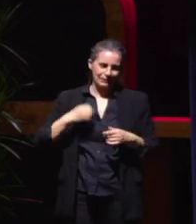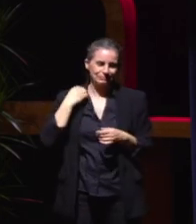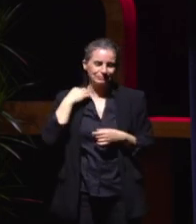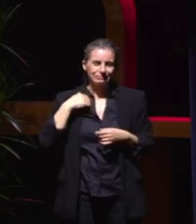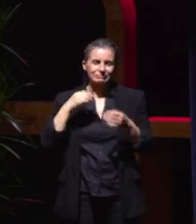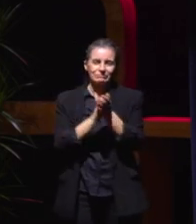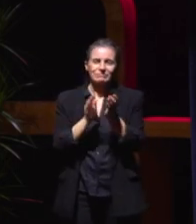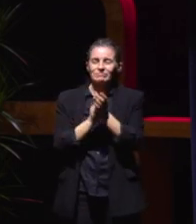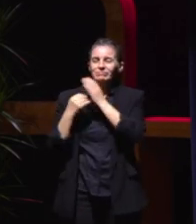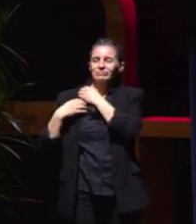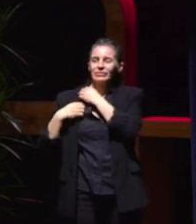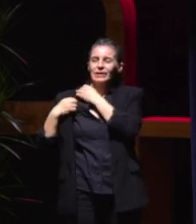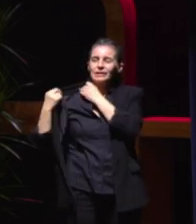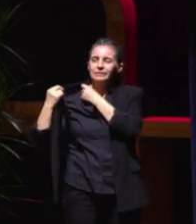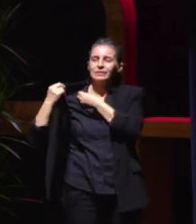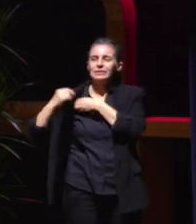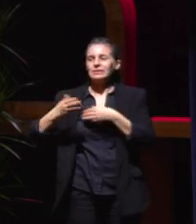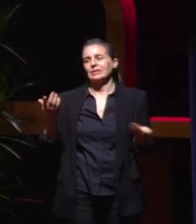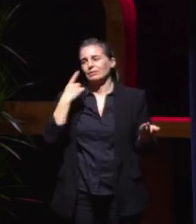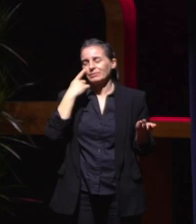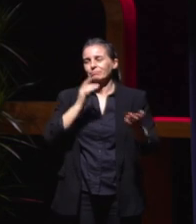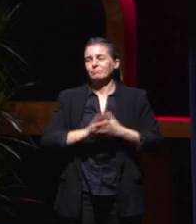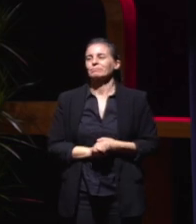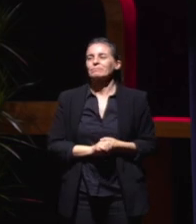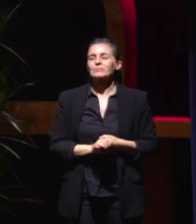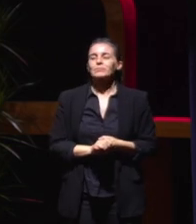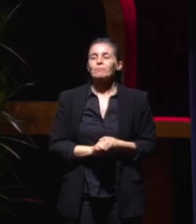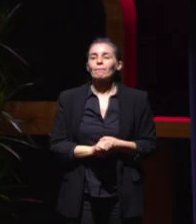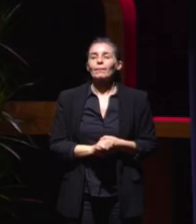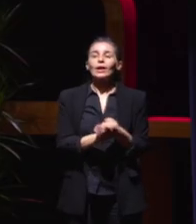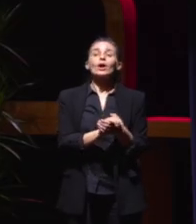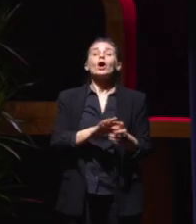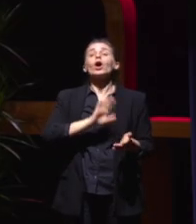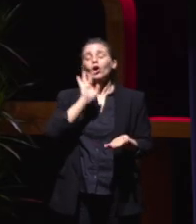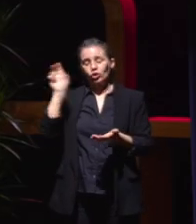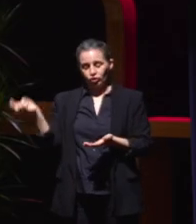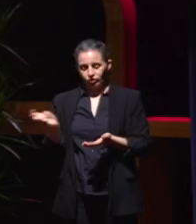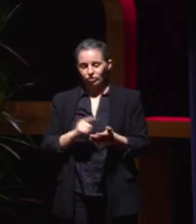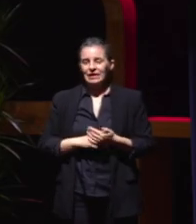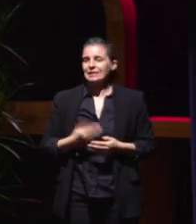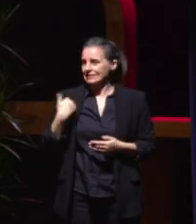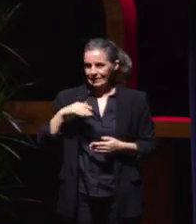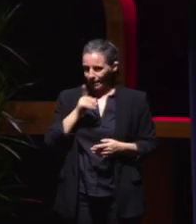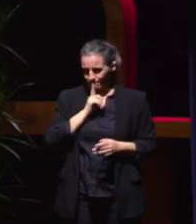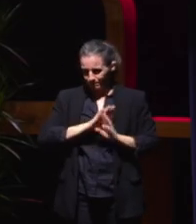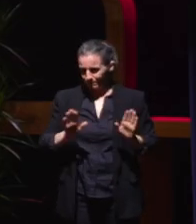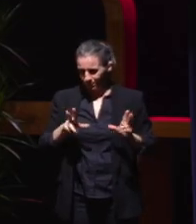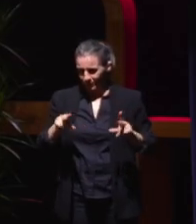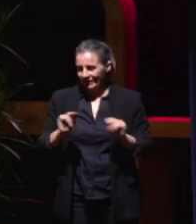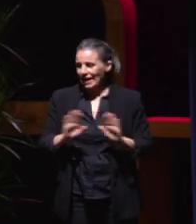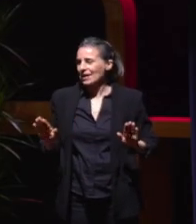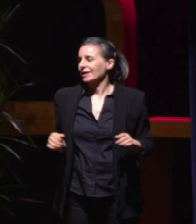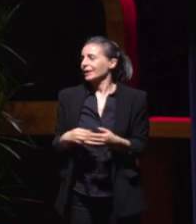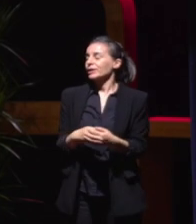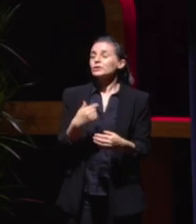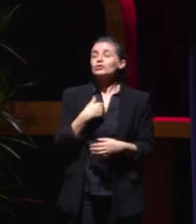es verdad tampoco está viendo esto porque tal el domingo otra cosa eso ya me callo el